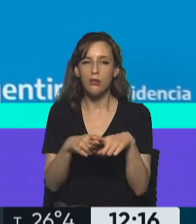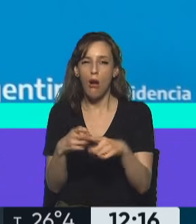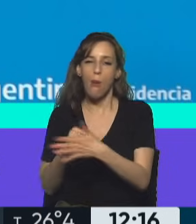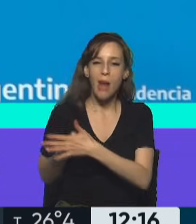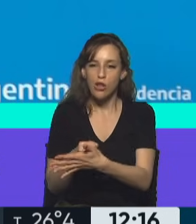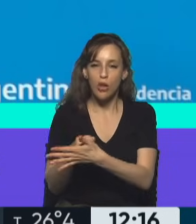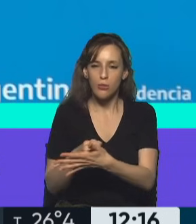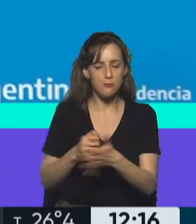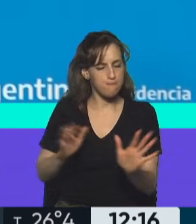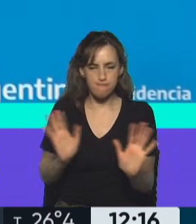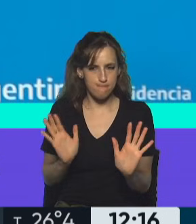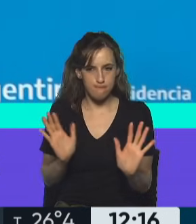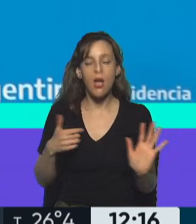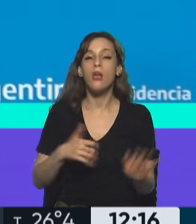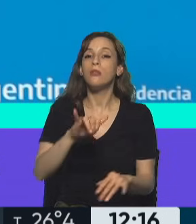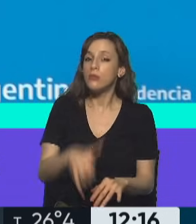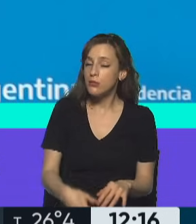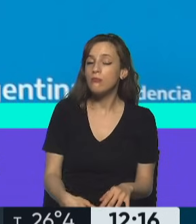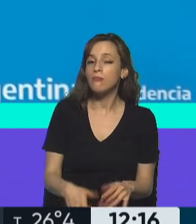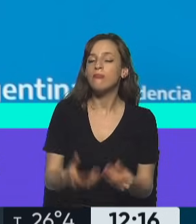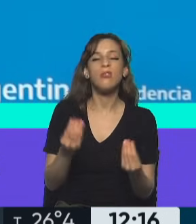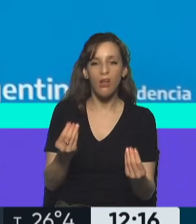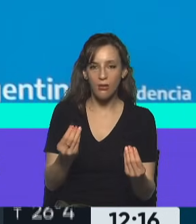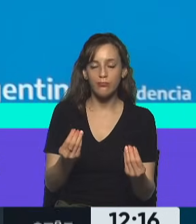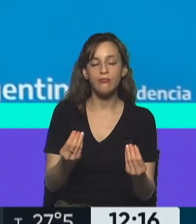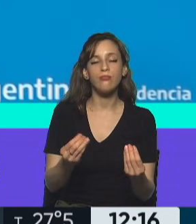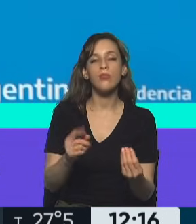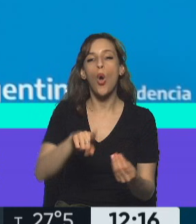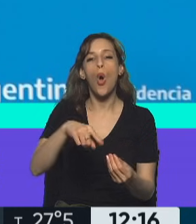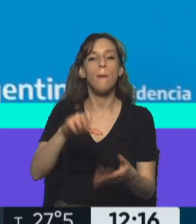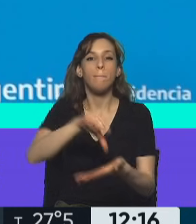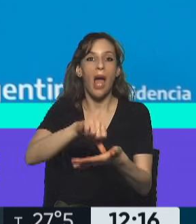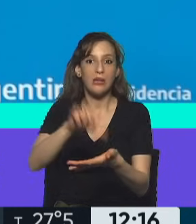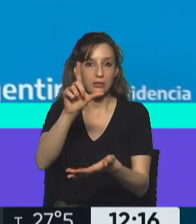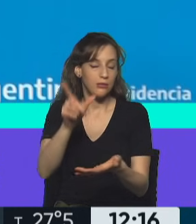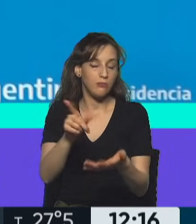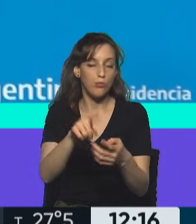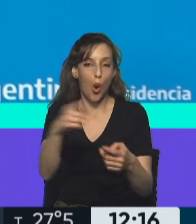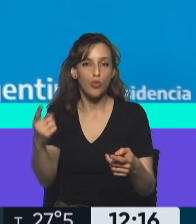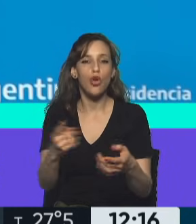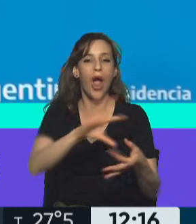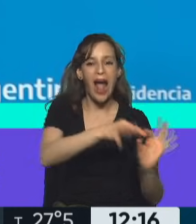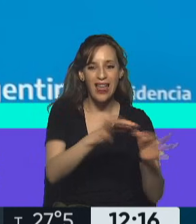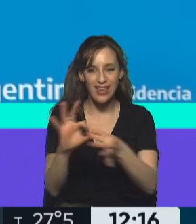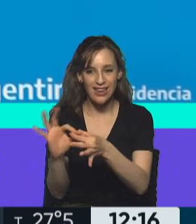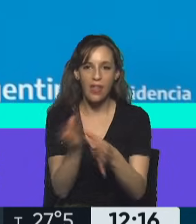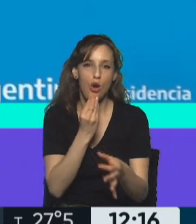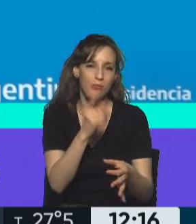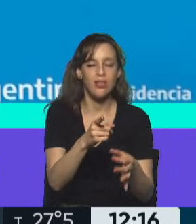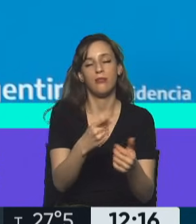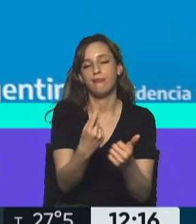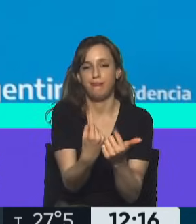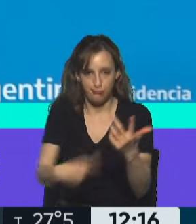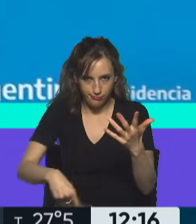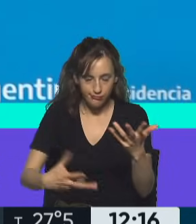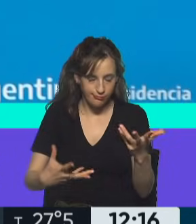cierto es que en países donde la cadena de valor, sobre todo de los alimentos, está manejada por muy pocas empresas, en el